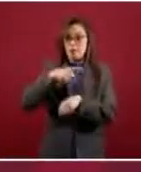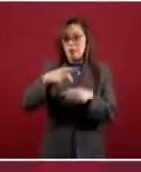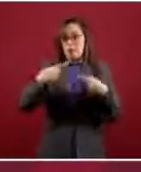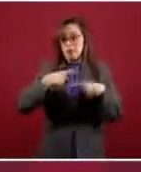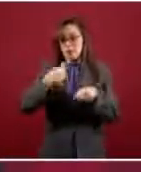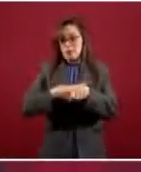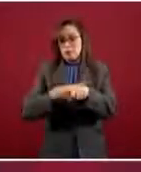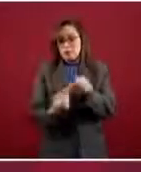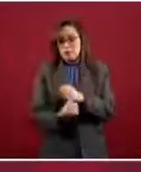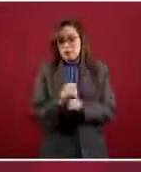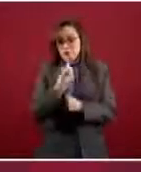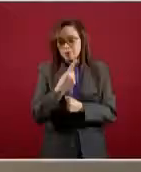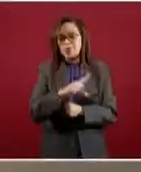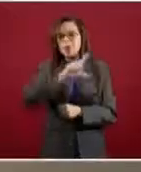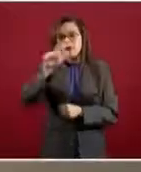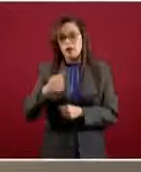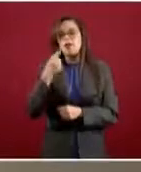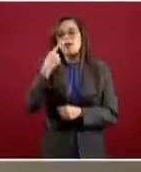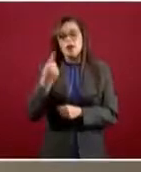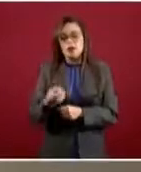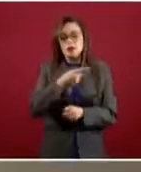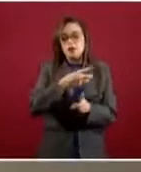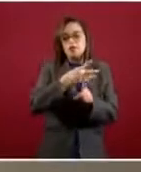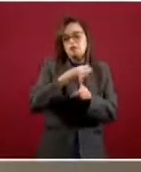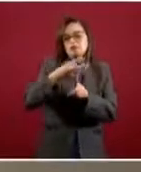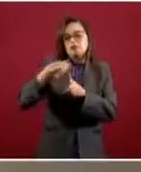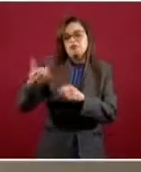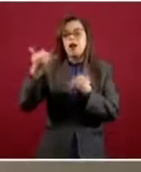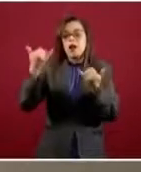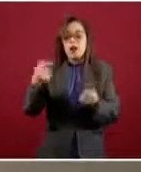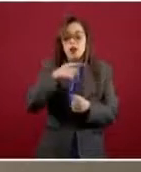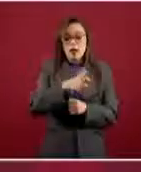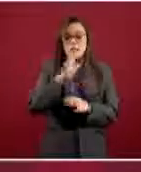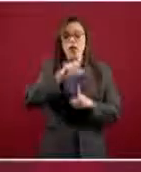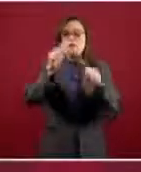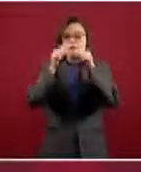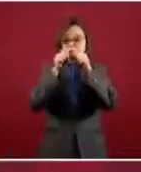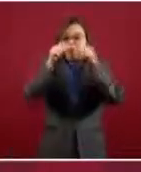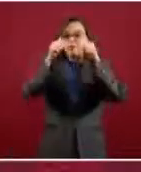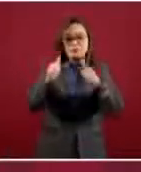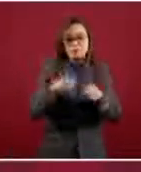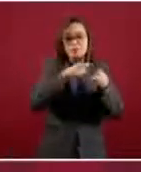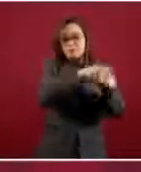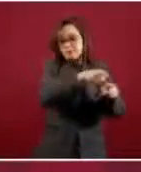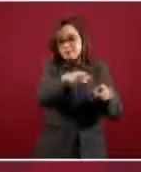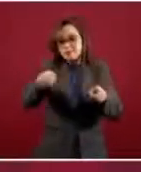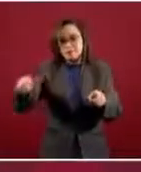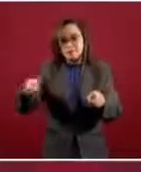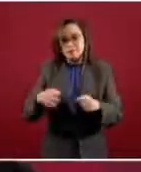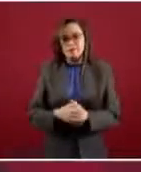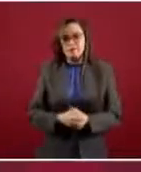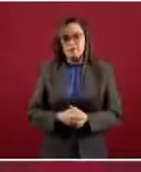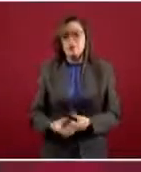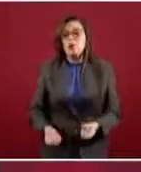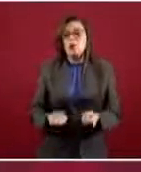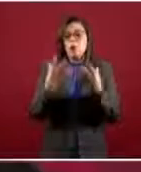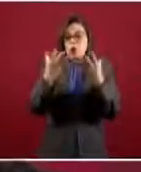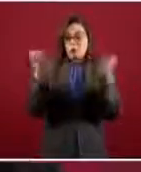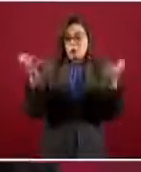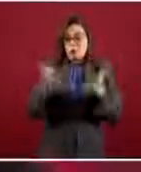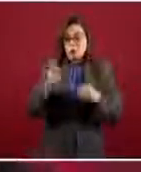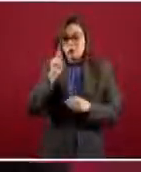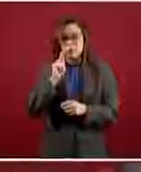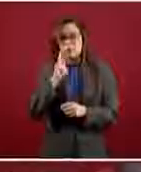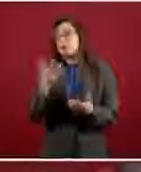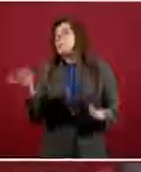encontrar casos y después para darle seguimiento a los casos. ¿Cuántas más vamos a hacer? Todas las que se necesiten